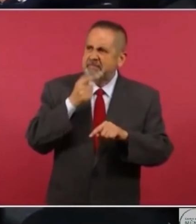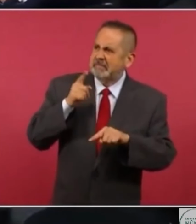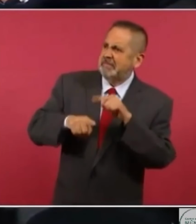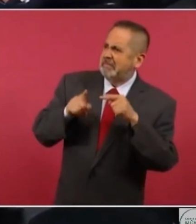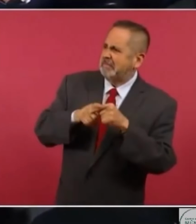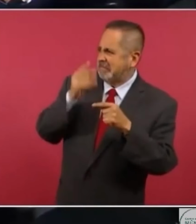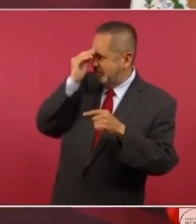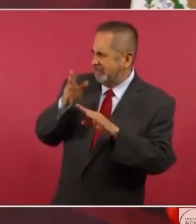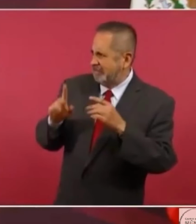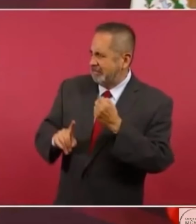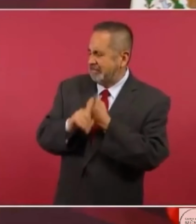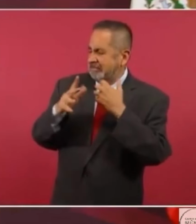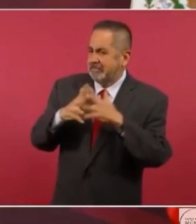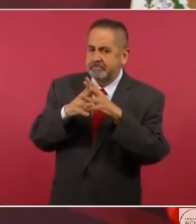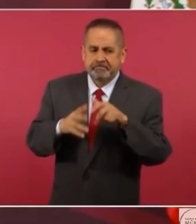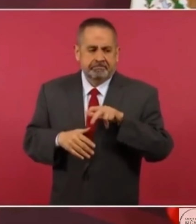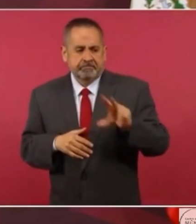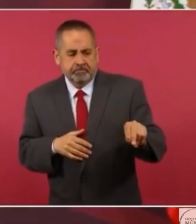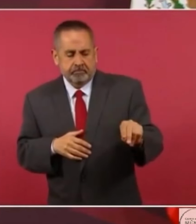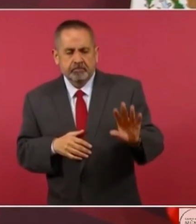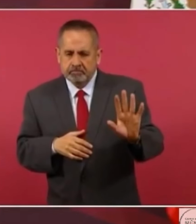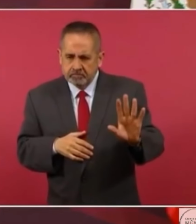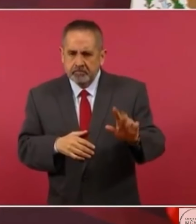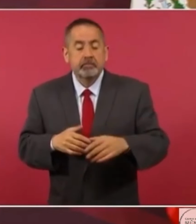Brasil. Y nosotros vamos a seguir